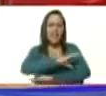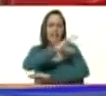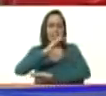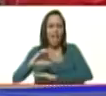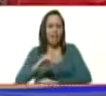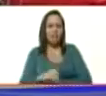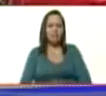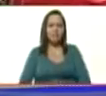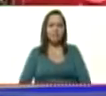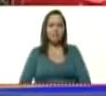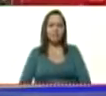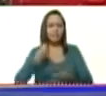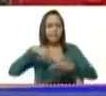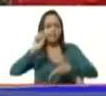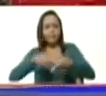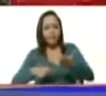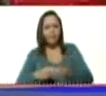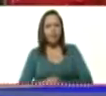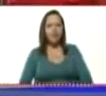Anótese en Conviasa.